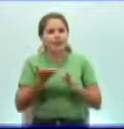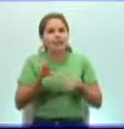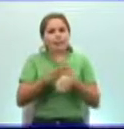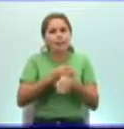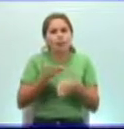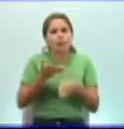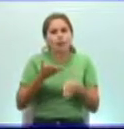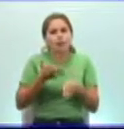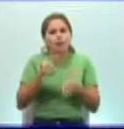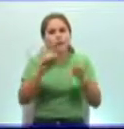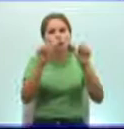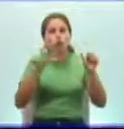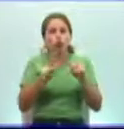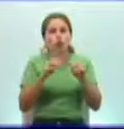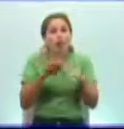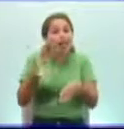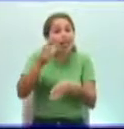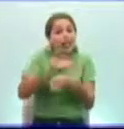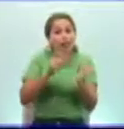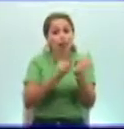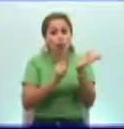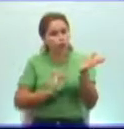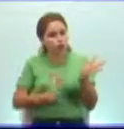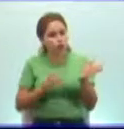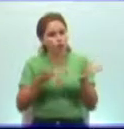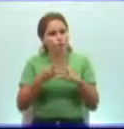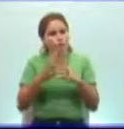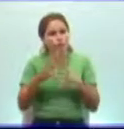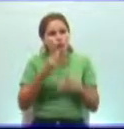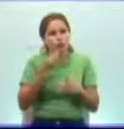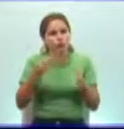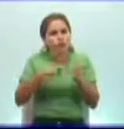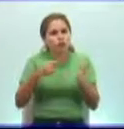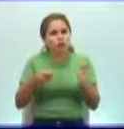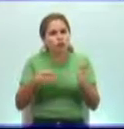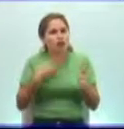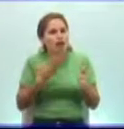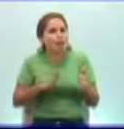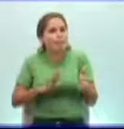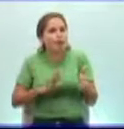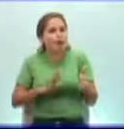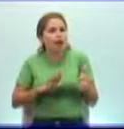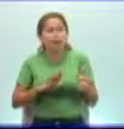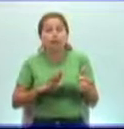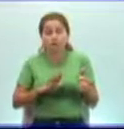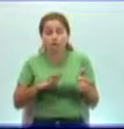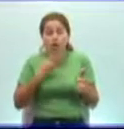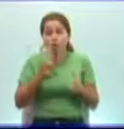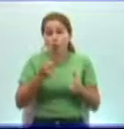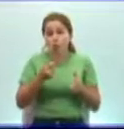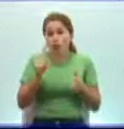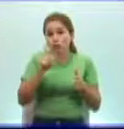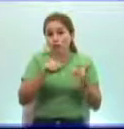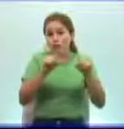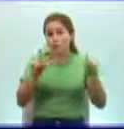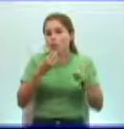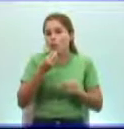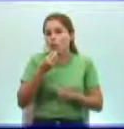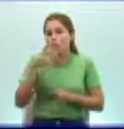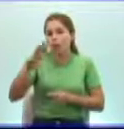los circuitos antes de conectarlos para asegurarnos de que funcionen según esperamos. Y bueno, con su expresión se pueden